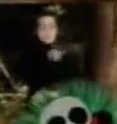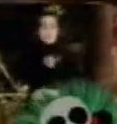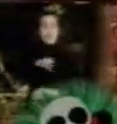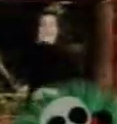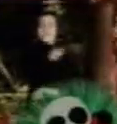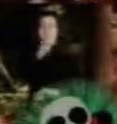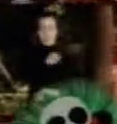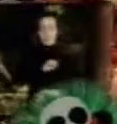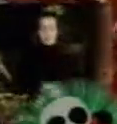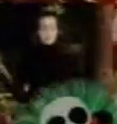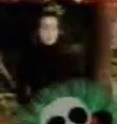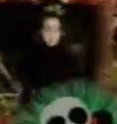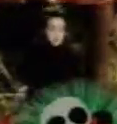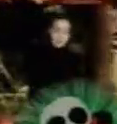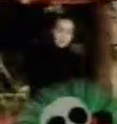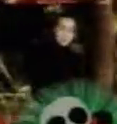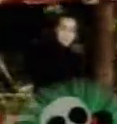Canarias.